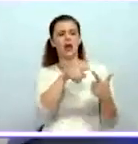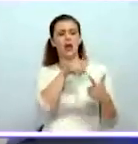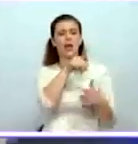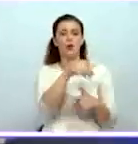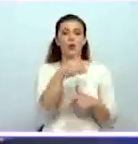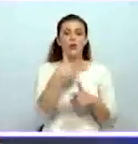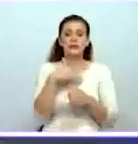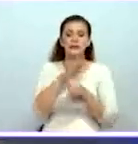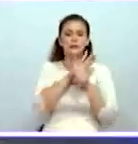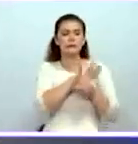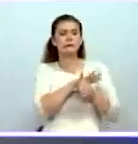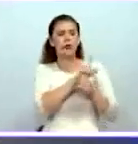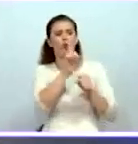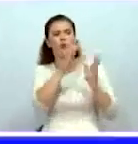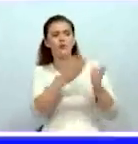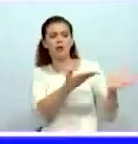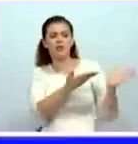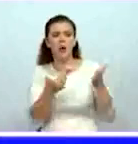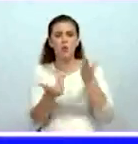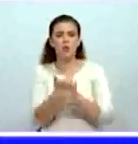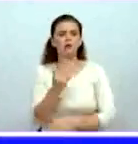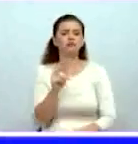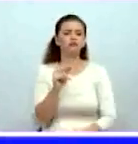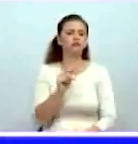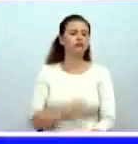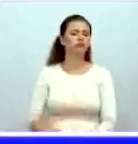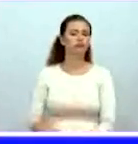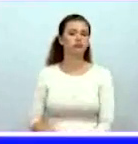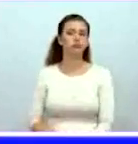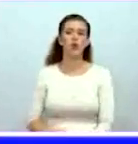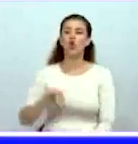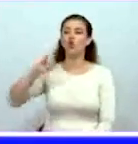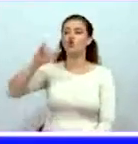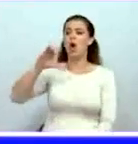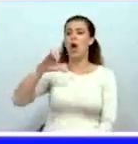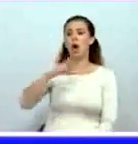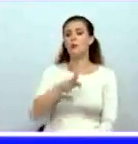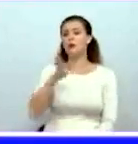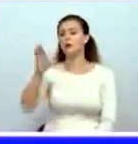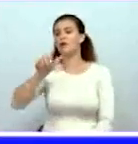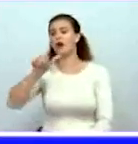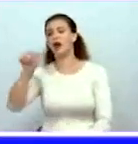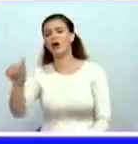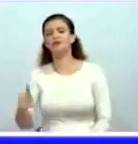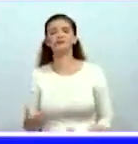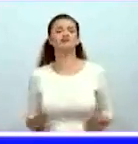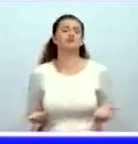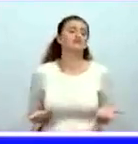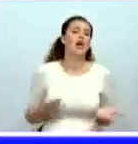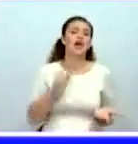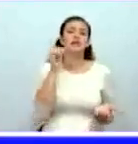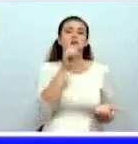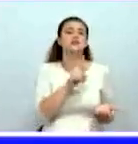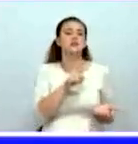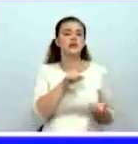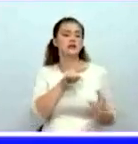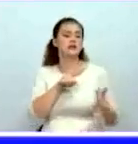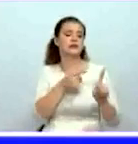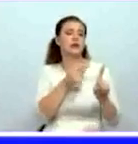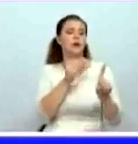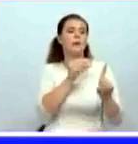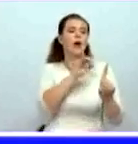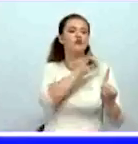tener presión del sapricismo por traer a nadie. Que Joel Campbell se va a ir a la liga. Yo creo que el sapricismo está atacando más a